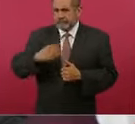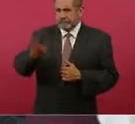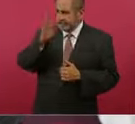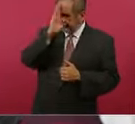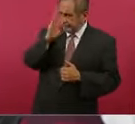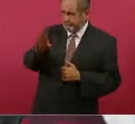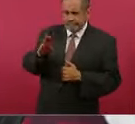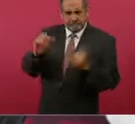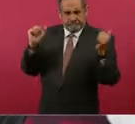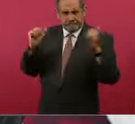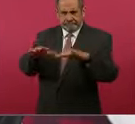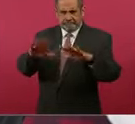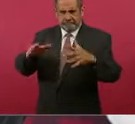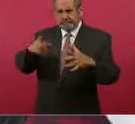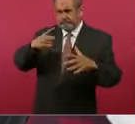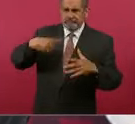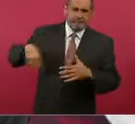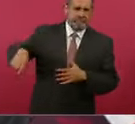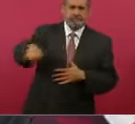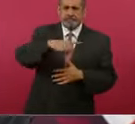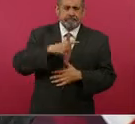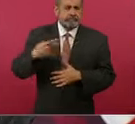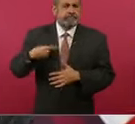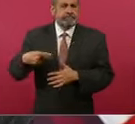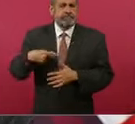a los